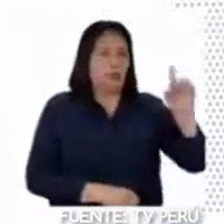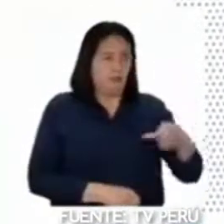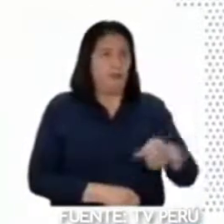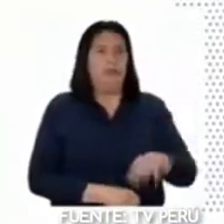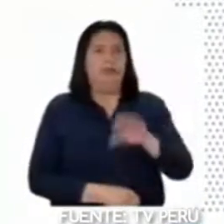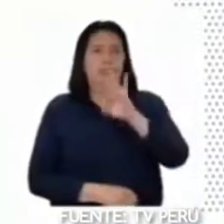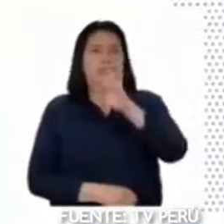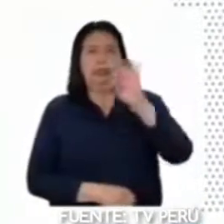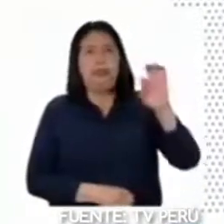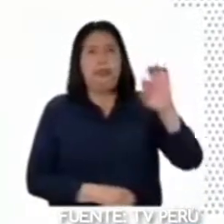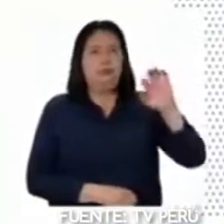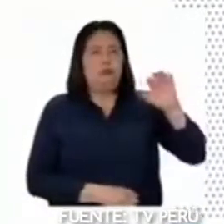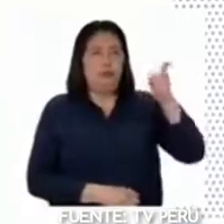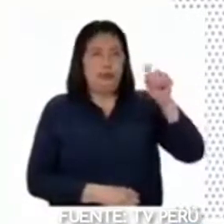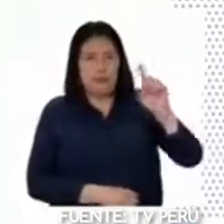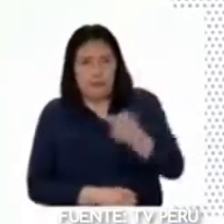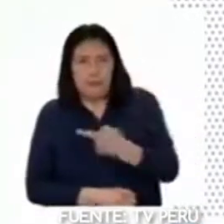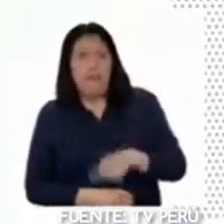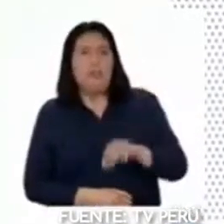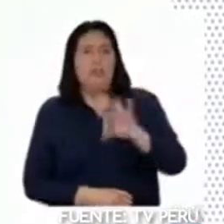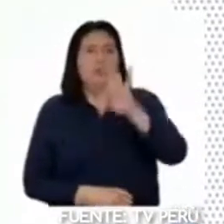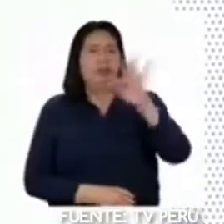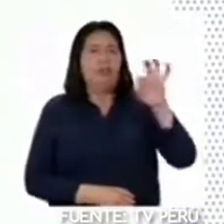900.000, 910.000,